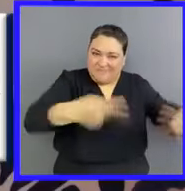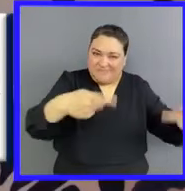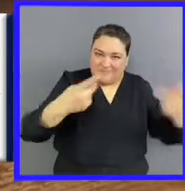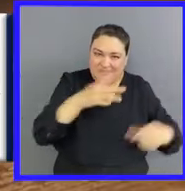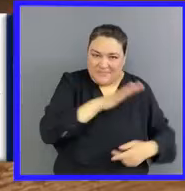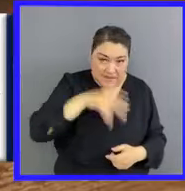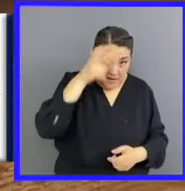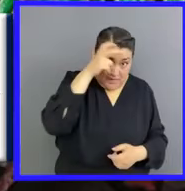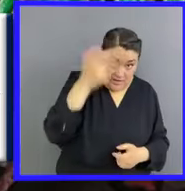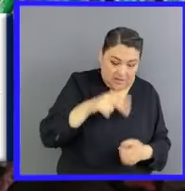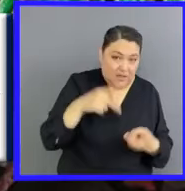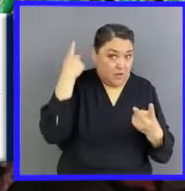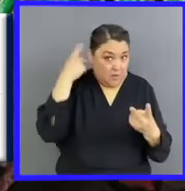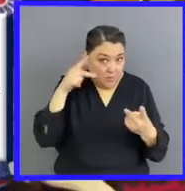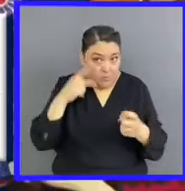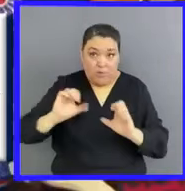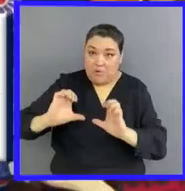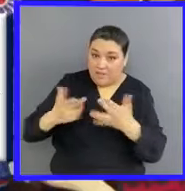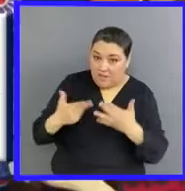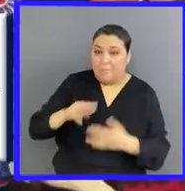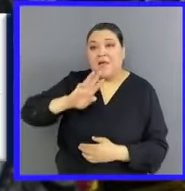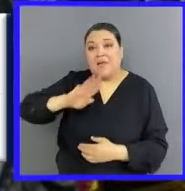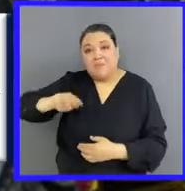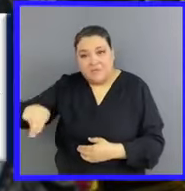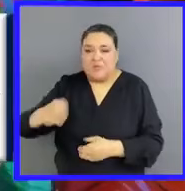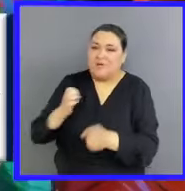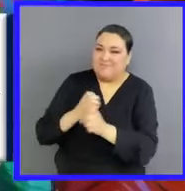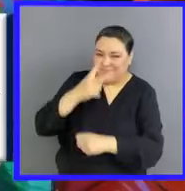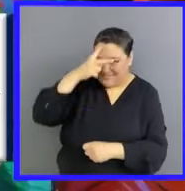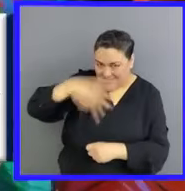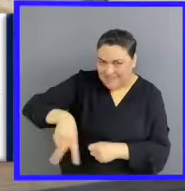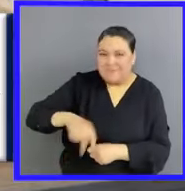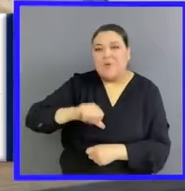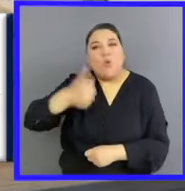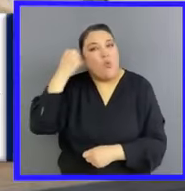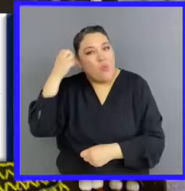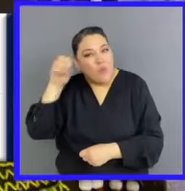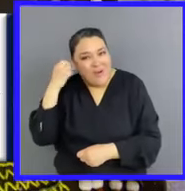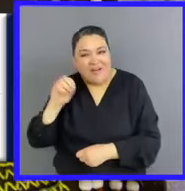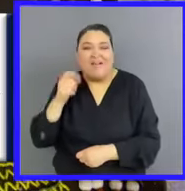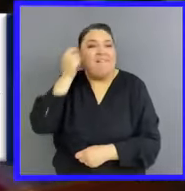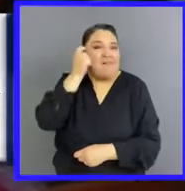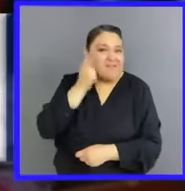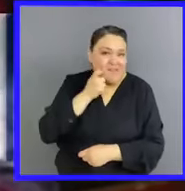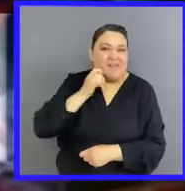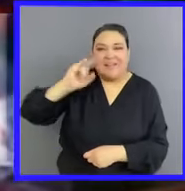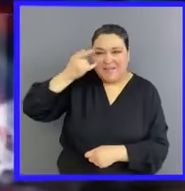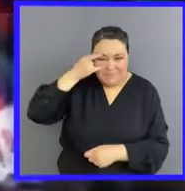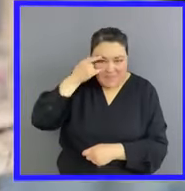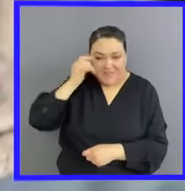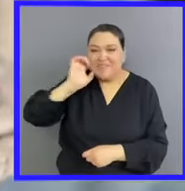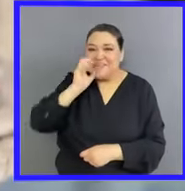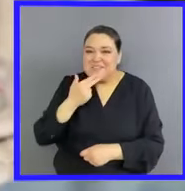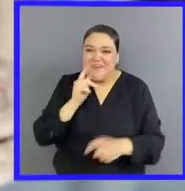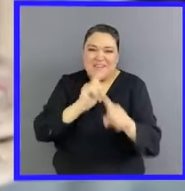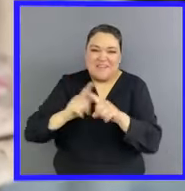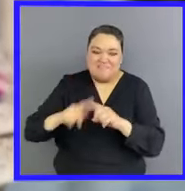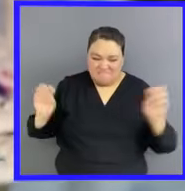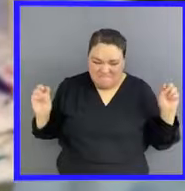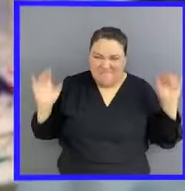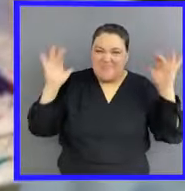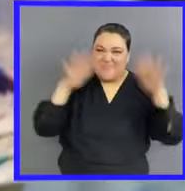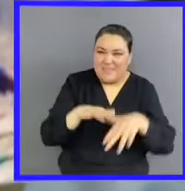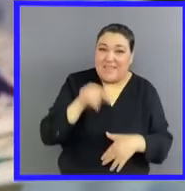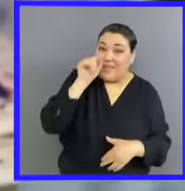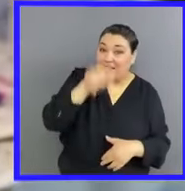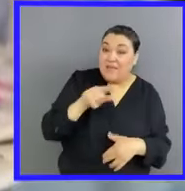Puebla, Chiapas, Michoacán, Estado de México, Oaxaca, Guerrero, Campeche, Chihuahua y Querétaro. La cita es